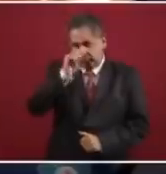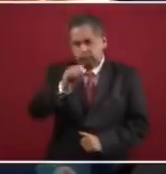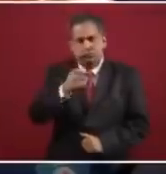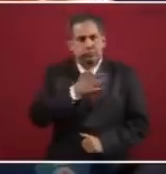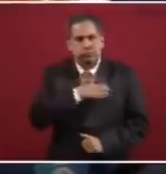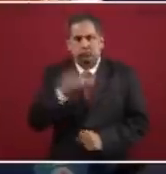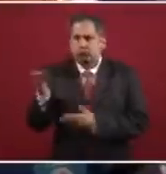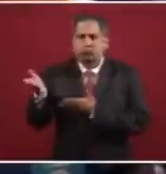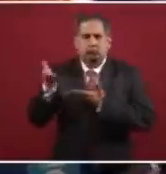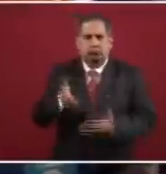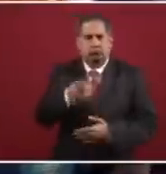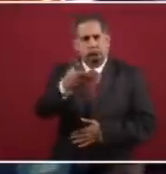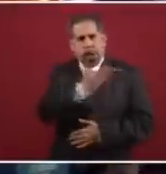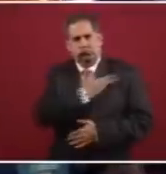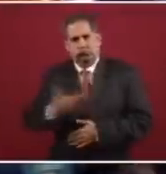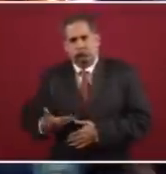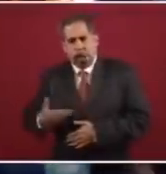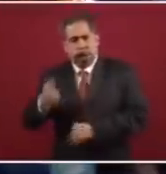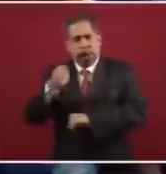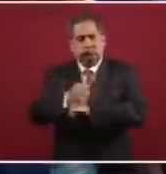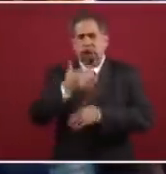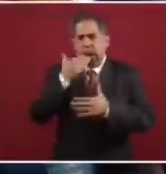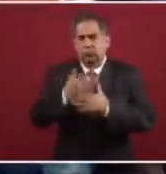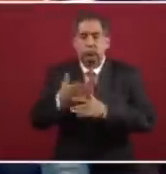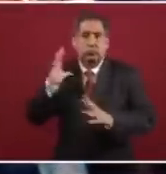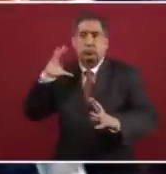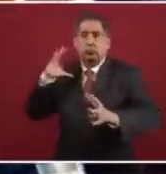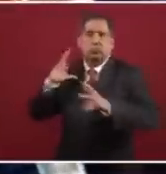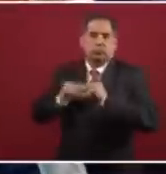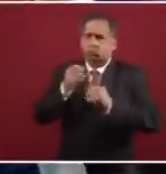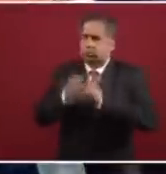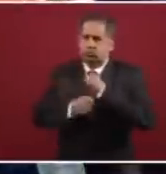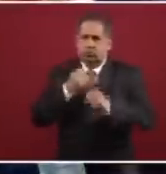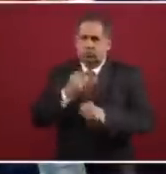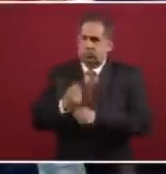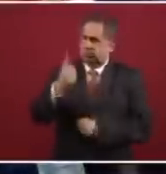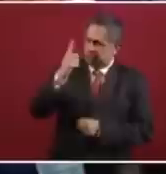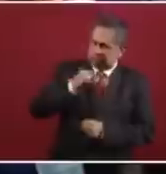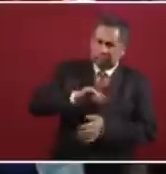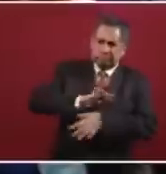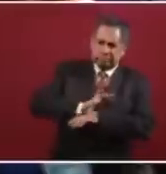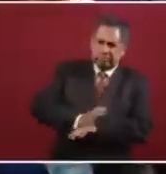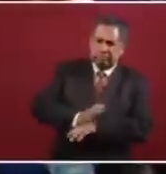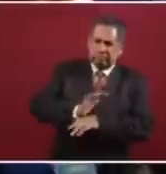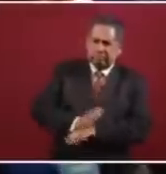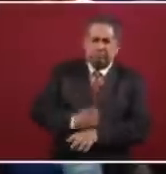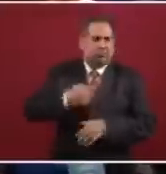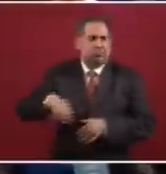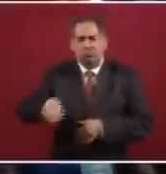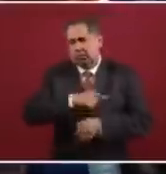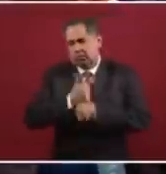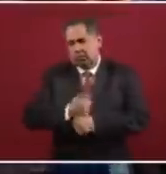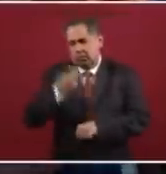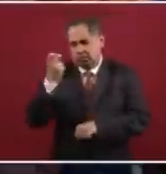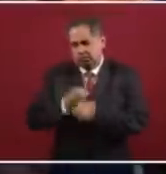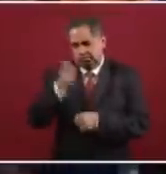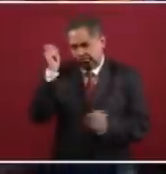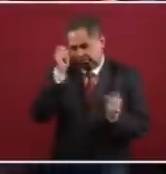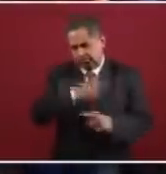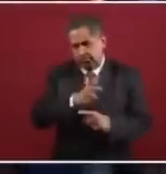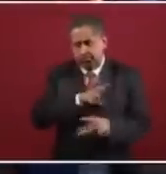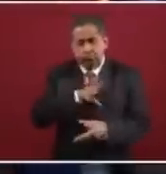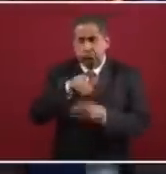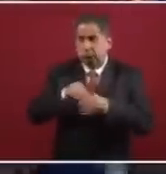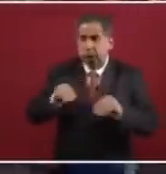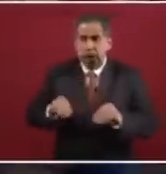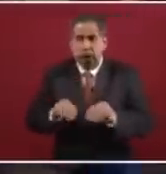usted a la presidencia. Qué bueno, porque ya era mucha humillación, muy duro para todos nosotros que nos sentíamos parte del